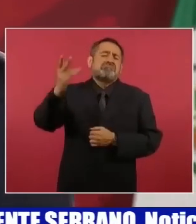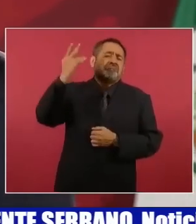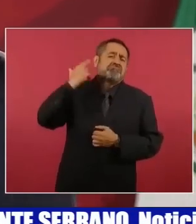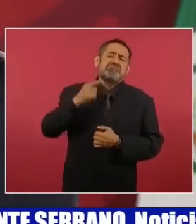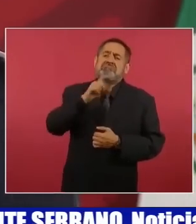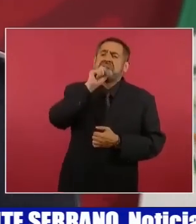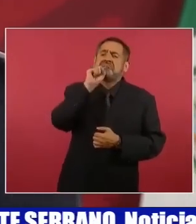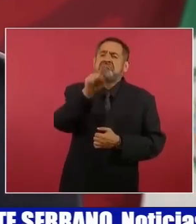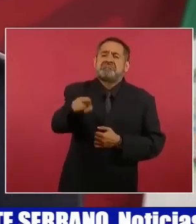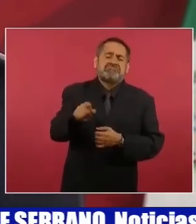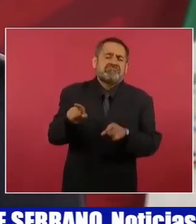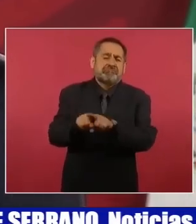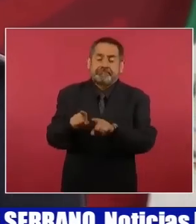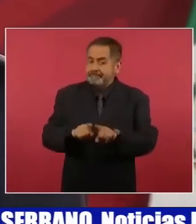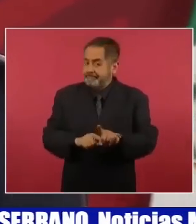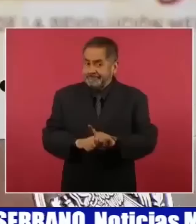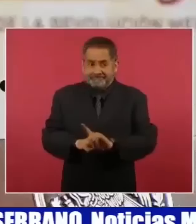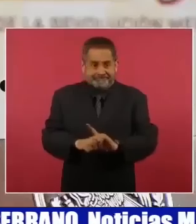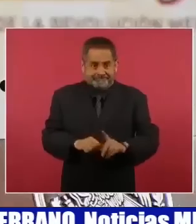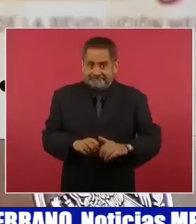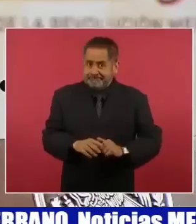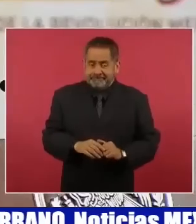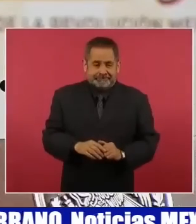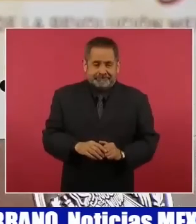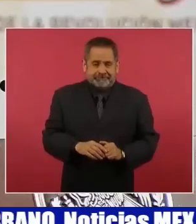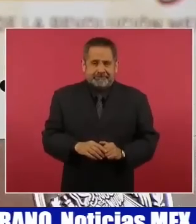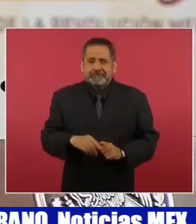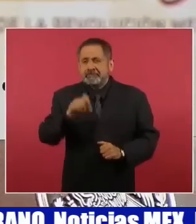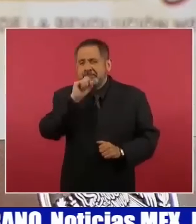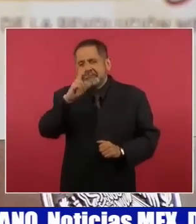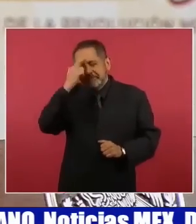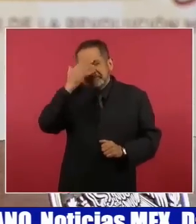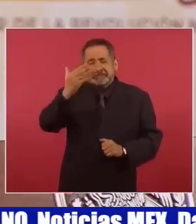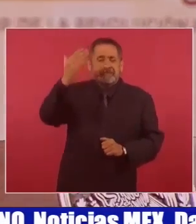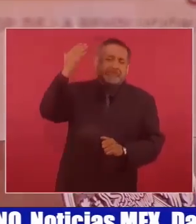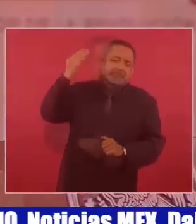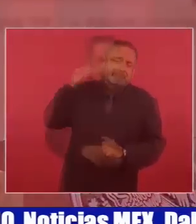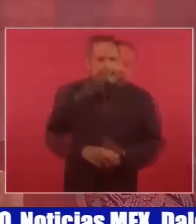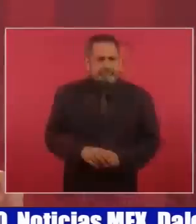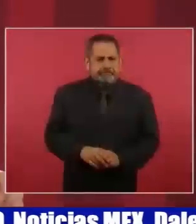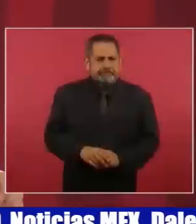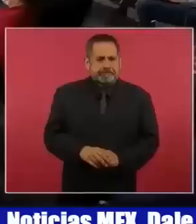Justicia de la Nación? Así lo dijo el presidente. Échamelo, Ceci.